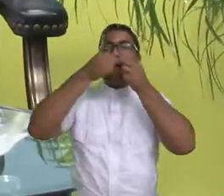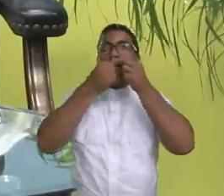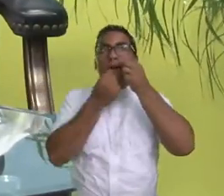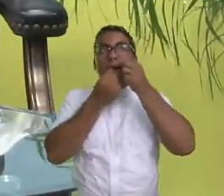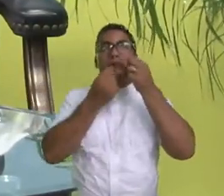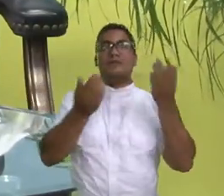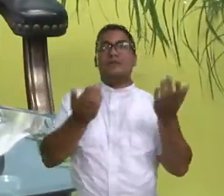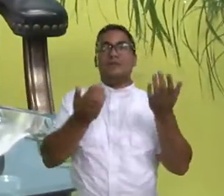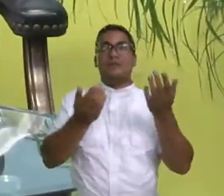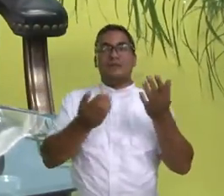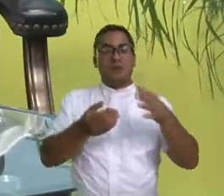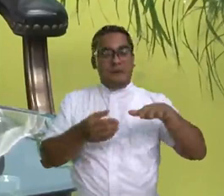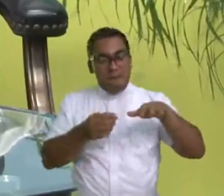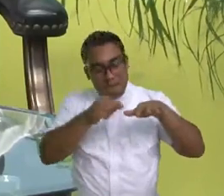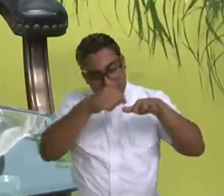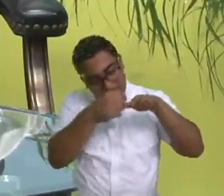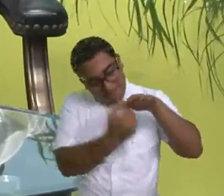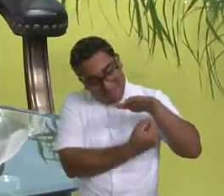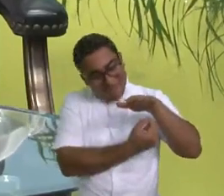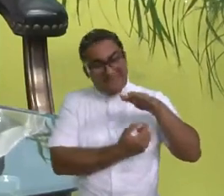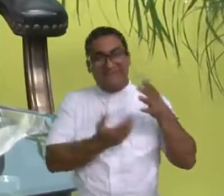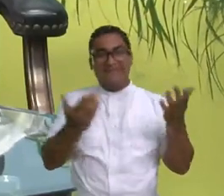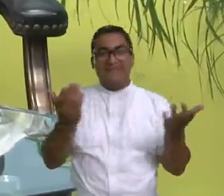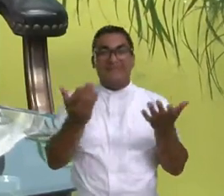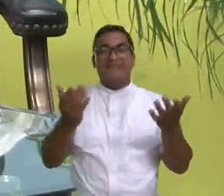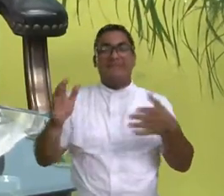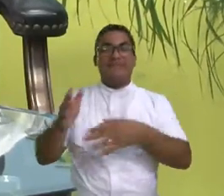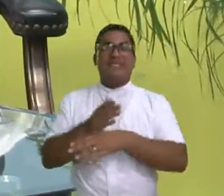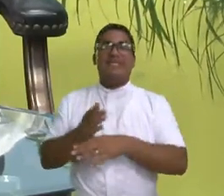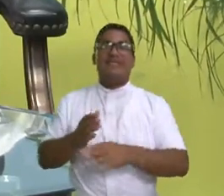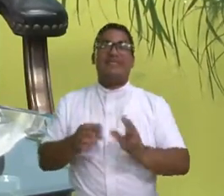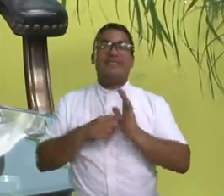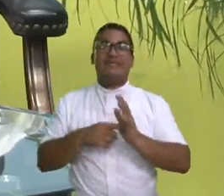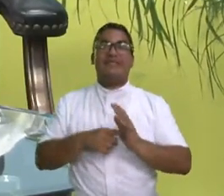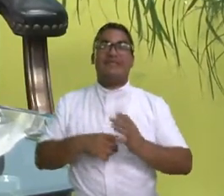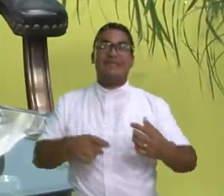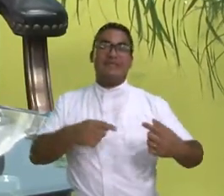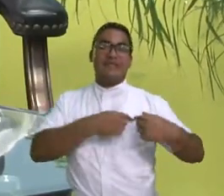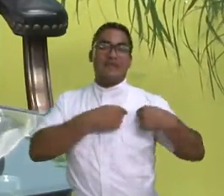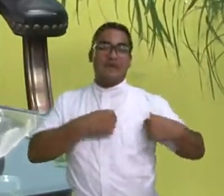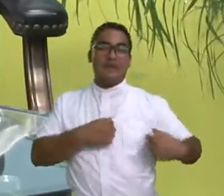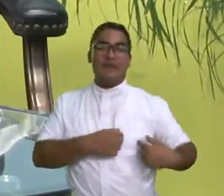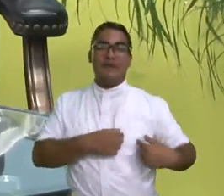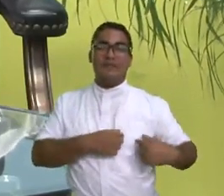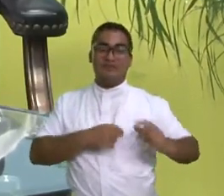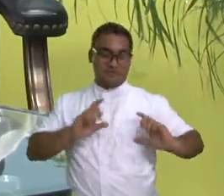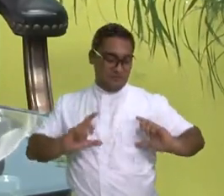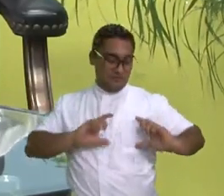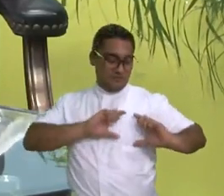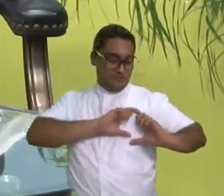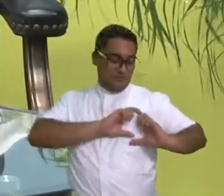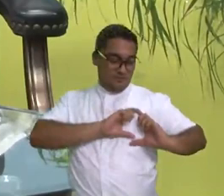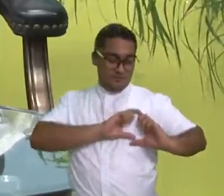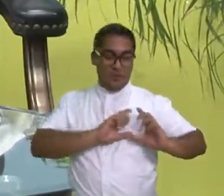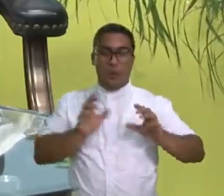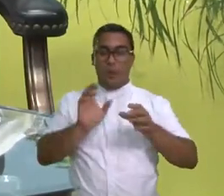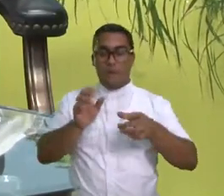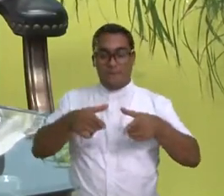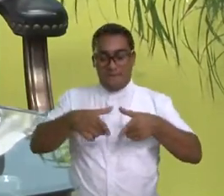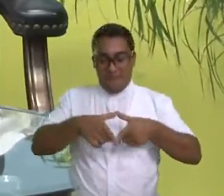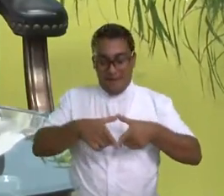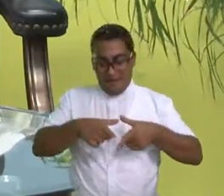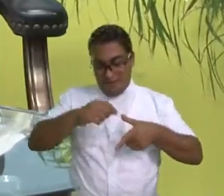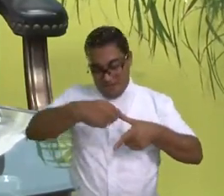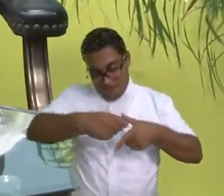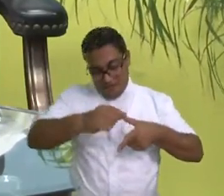de ortopedia, sino que también para instalación de ciertos medios, ¿verdad?, como los catéteres, poner una sonda Fore, poner una